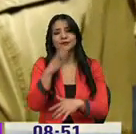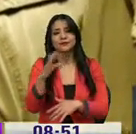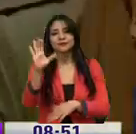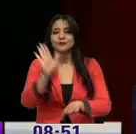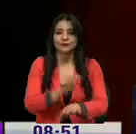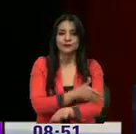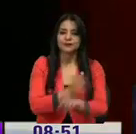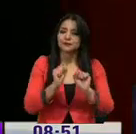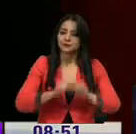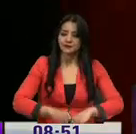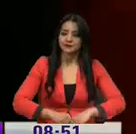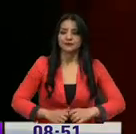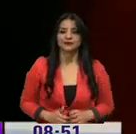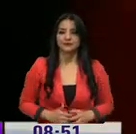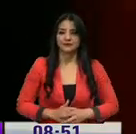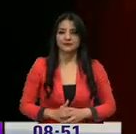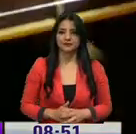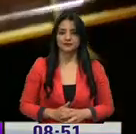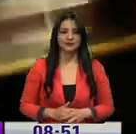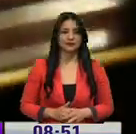en sí.